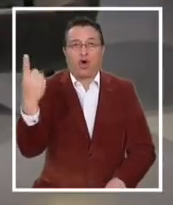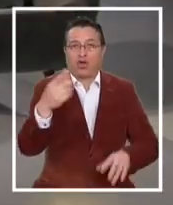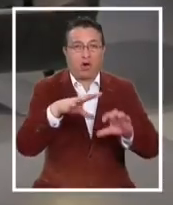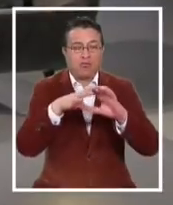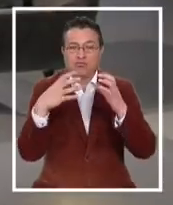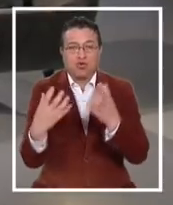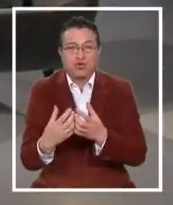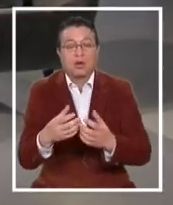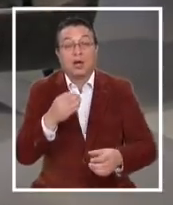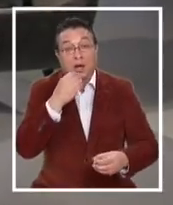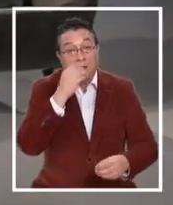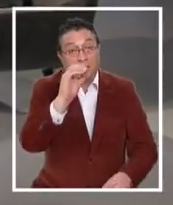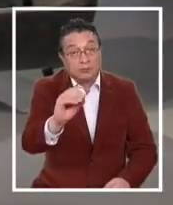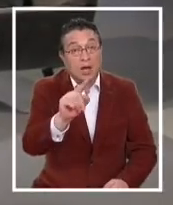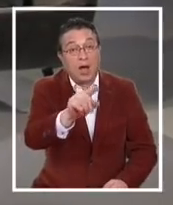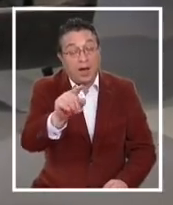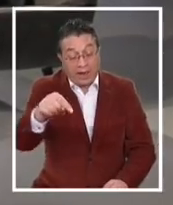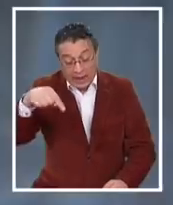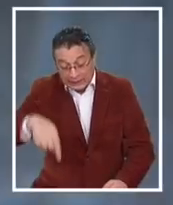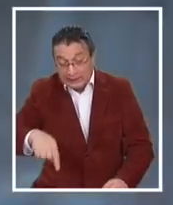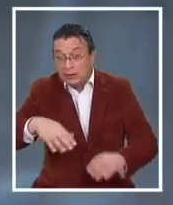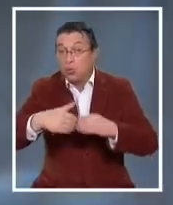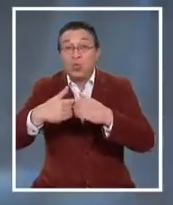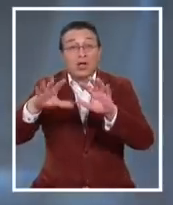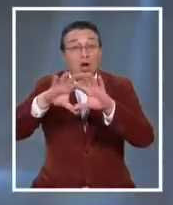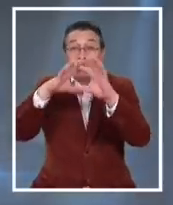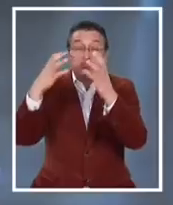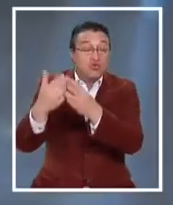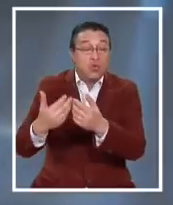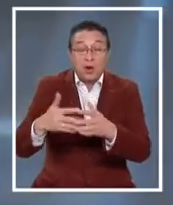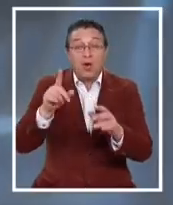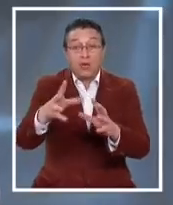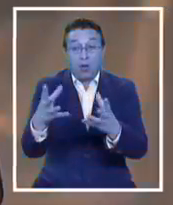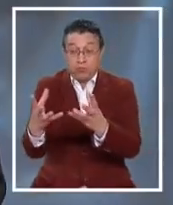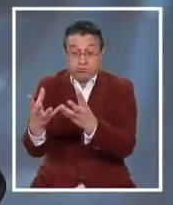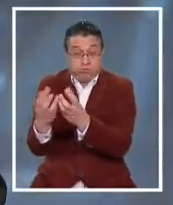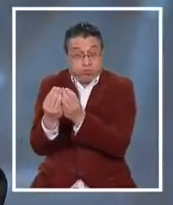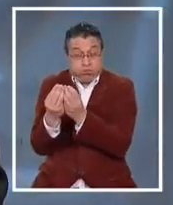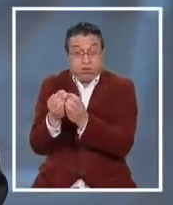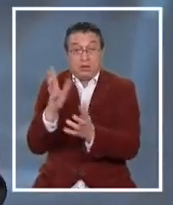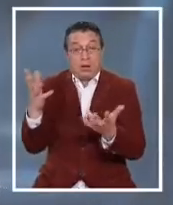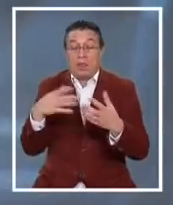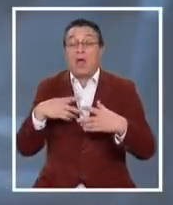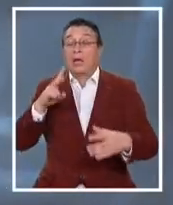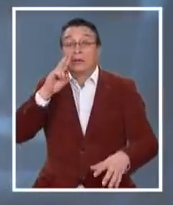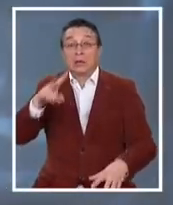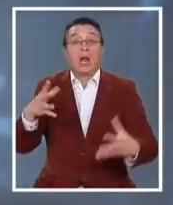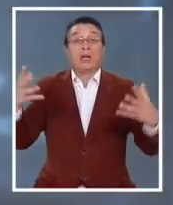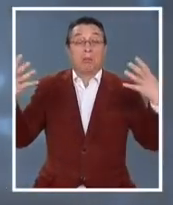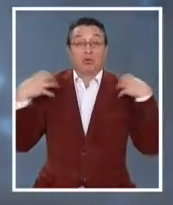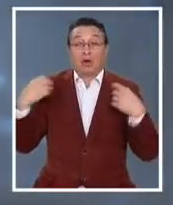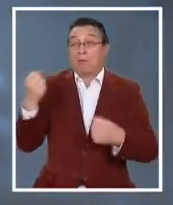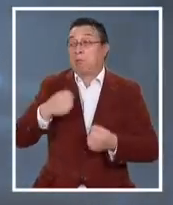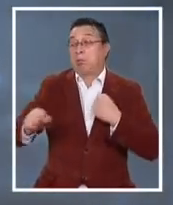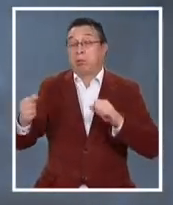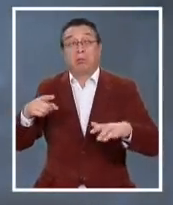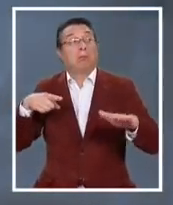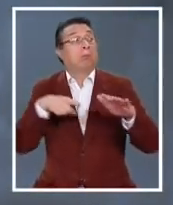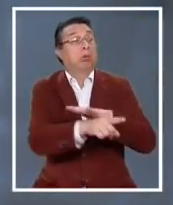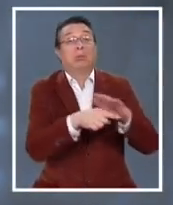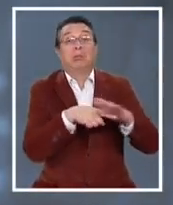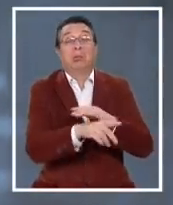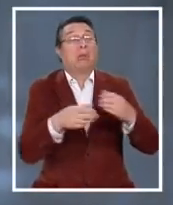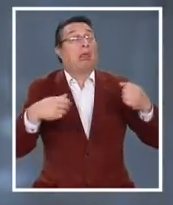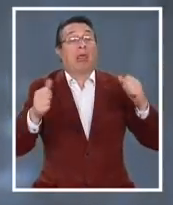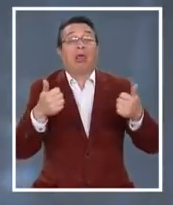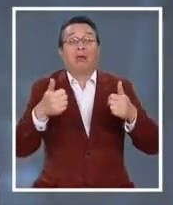el mensaje para la gente es, aquí en la quebrada del ají, si tú saturas al sistema por tu conducta irresponsable, como decía Claudia,